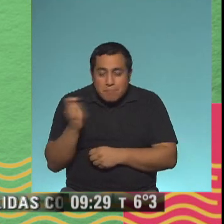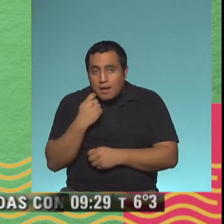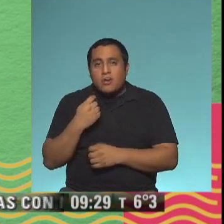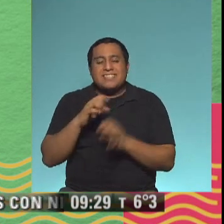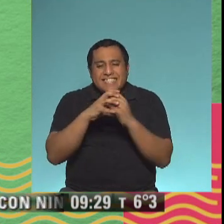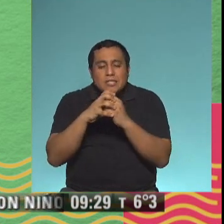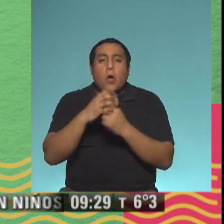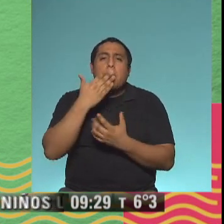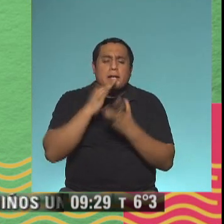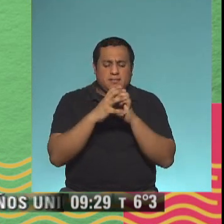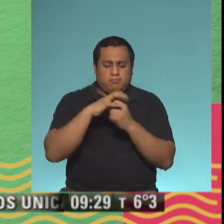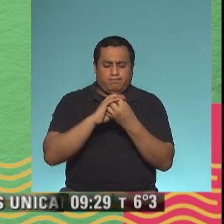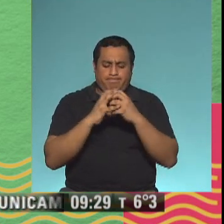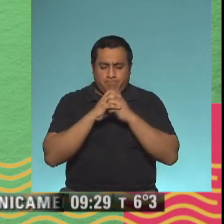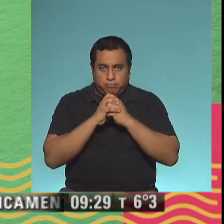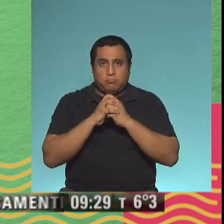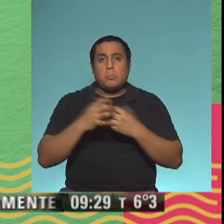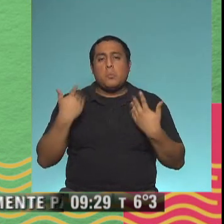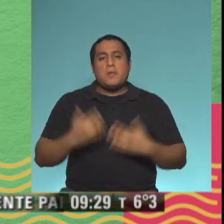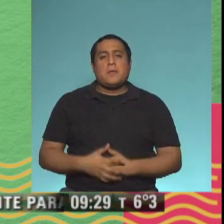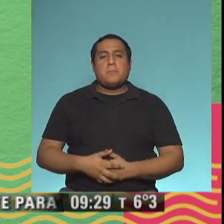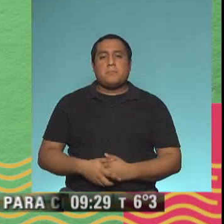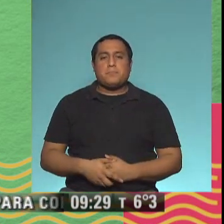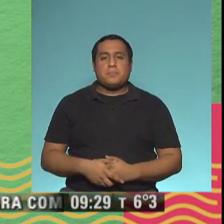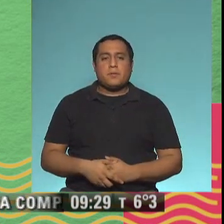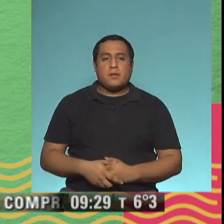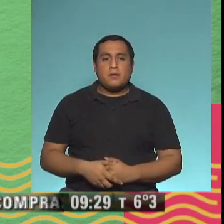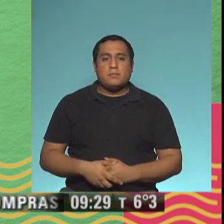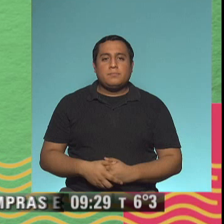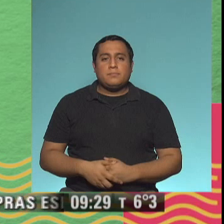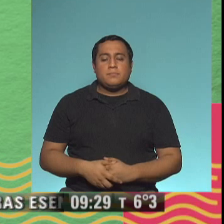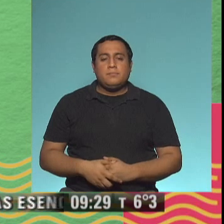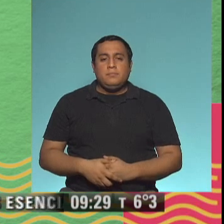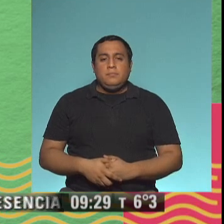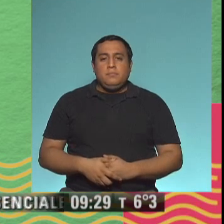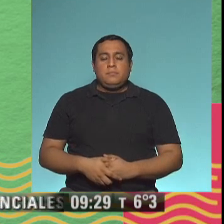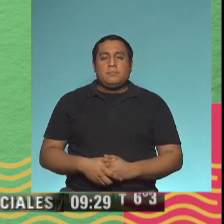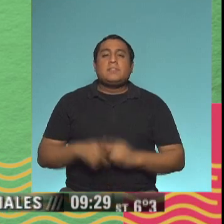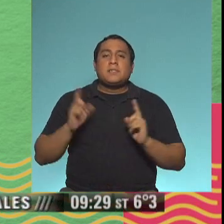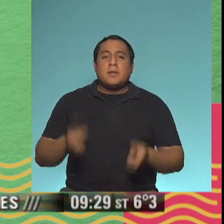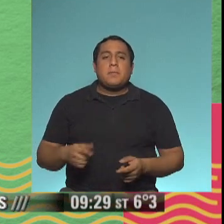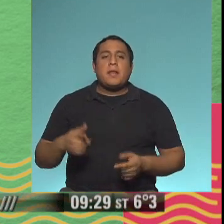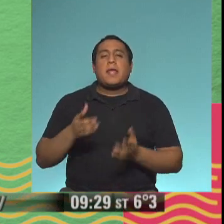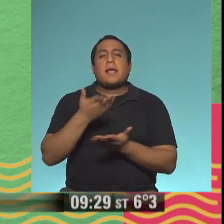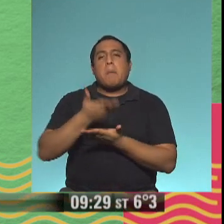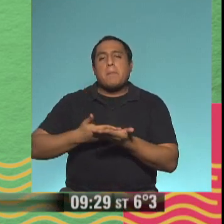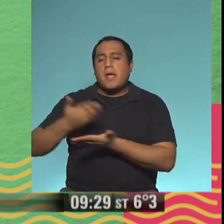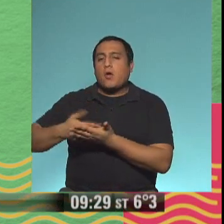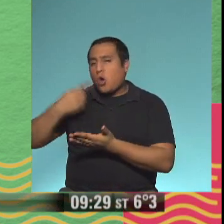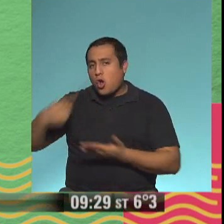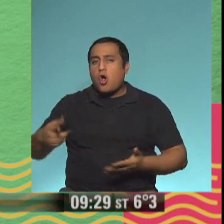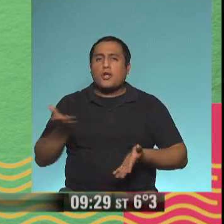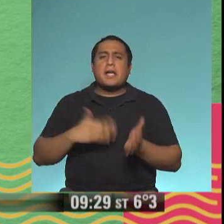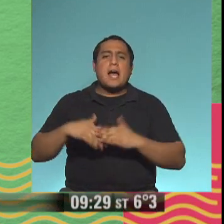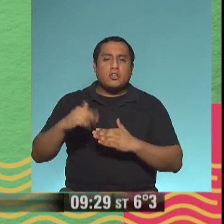hacemos con papel. Las podemos fabricar nosotros. Bollito de papel. Bollito de papel. Papel que nos sirva más. Ahí está. Y después necesitamos cartulinas o cartones.